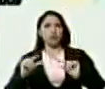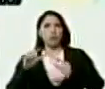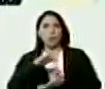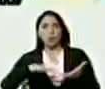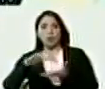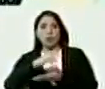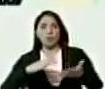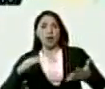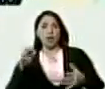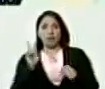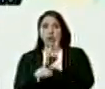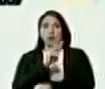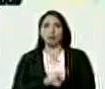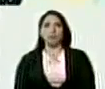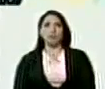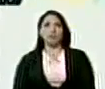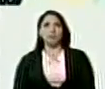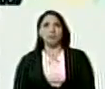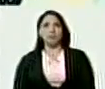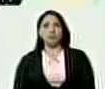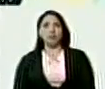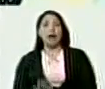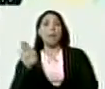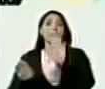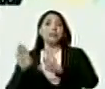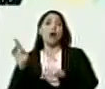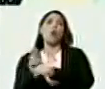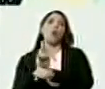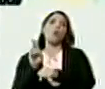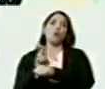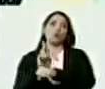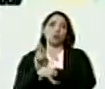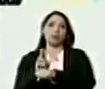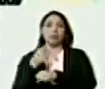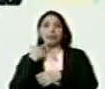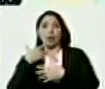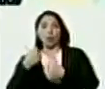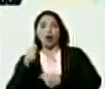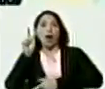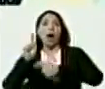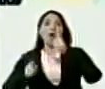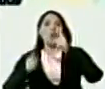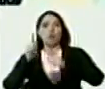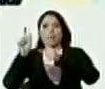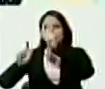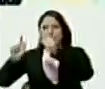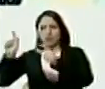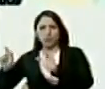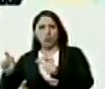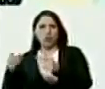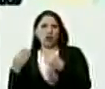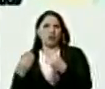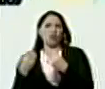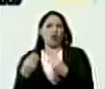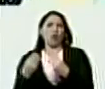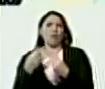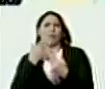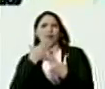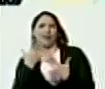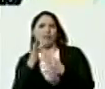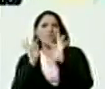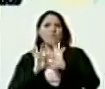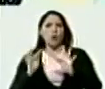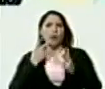A pesar pues que utilizan la seguridad algunos personeros como arma política o